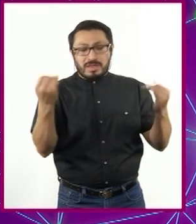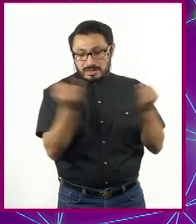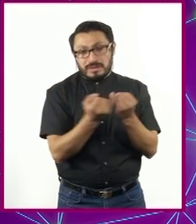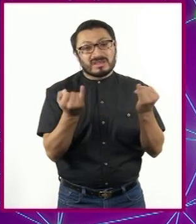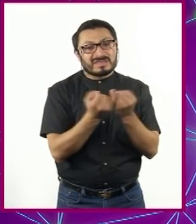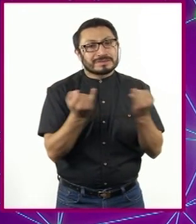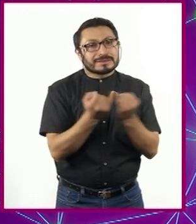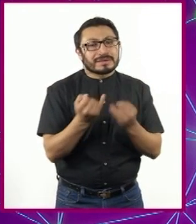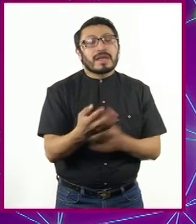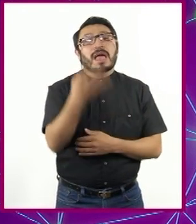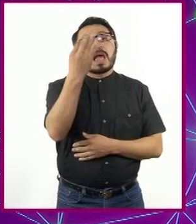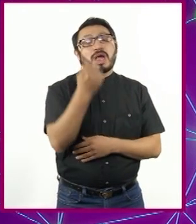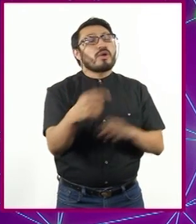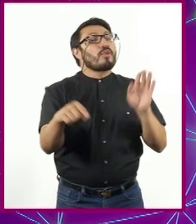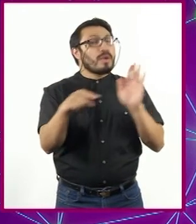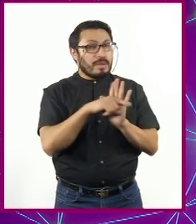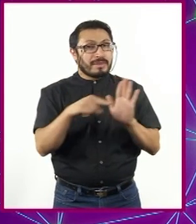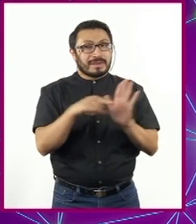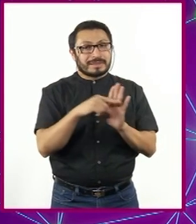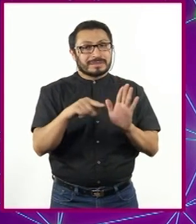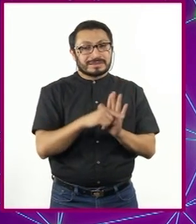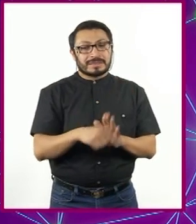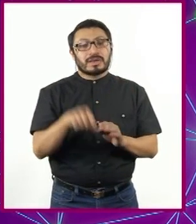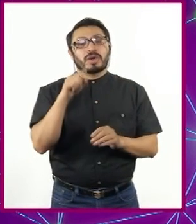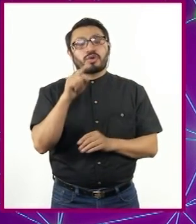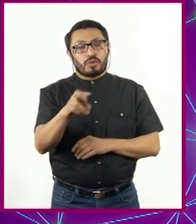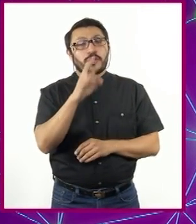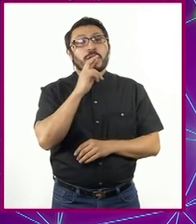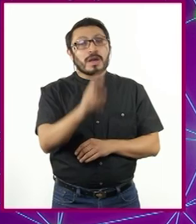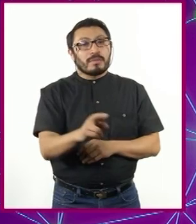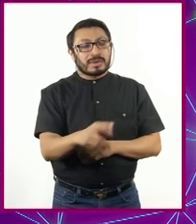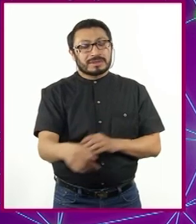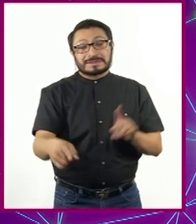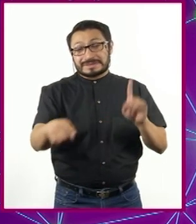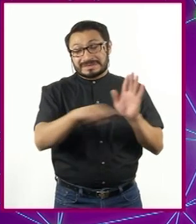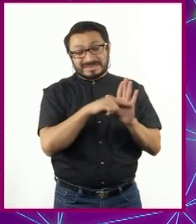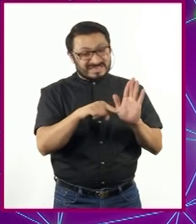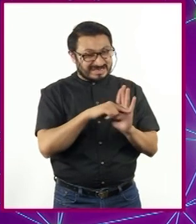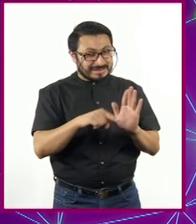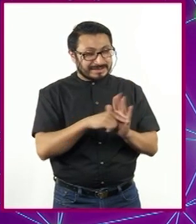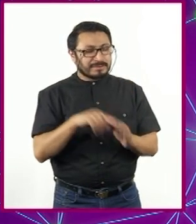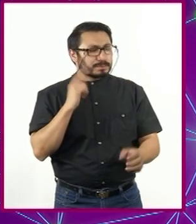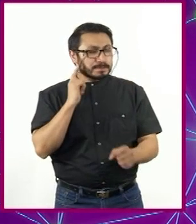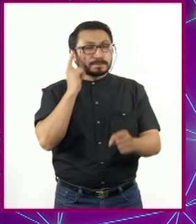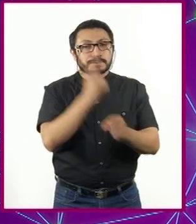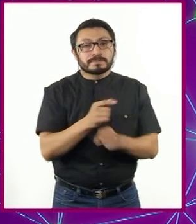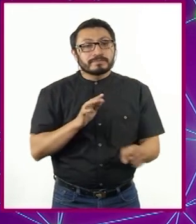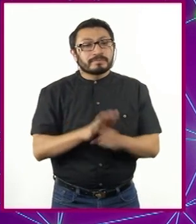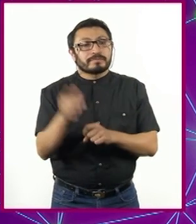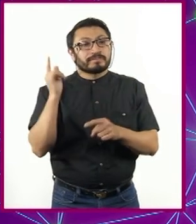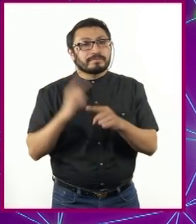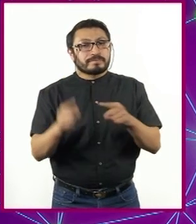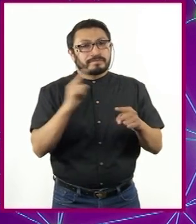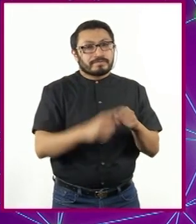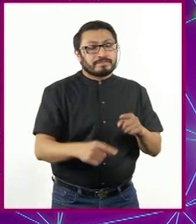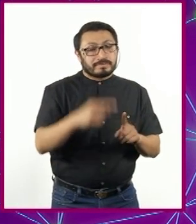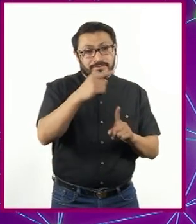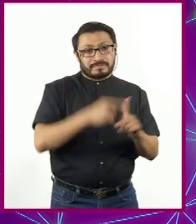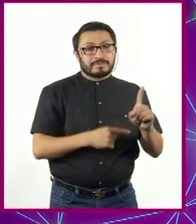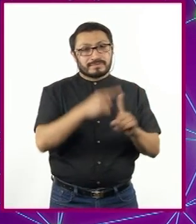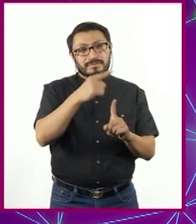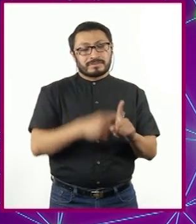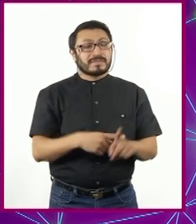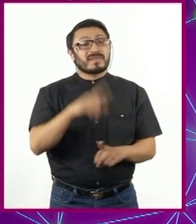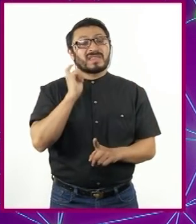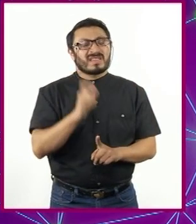igual a 9 negativo. Al resolver la sustracción, identificamos que la diferencia de temperaturas